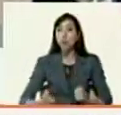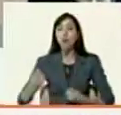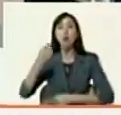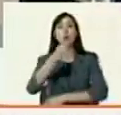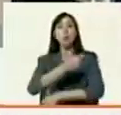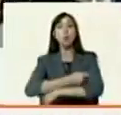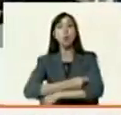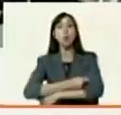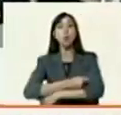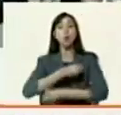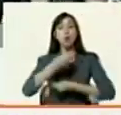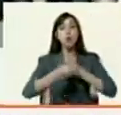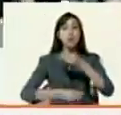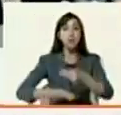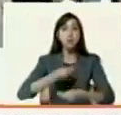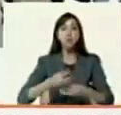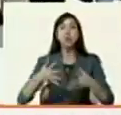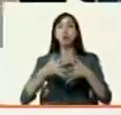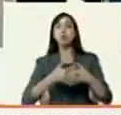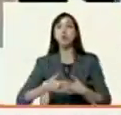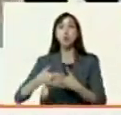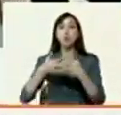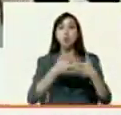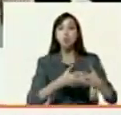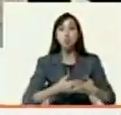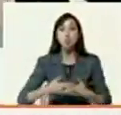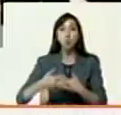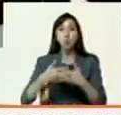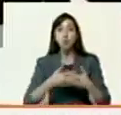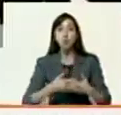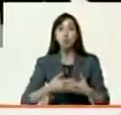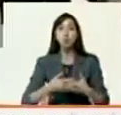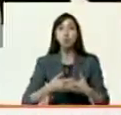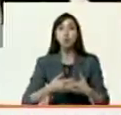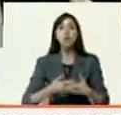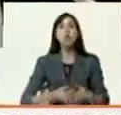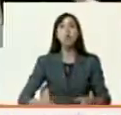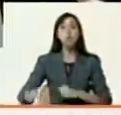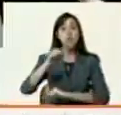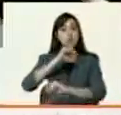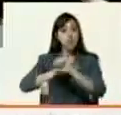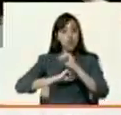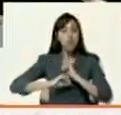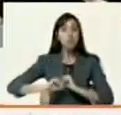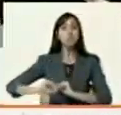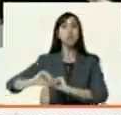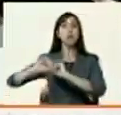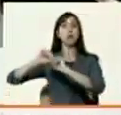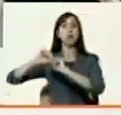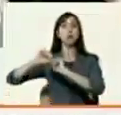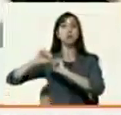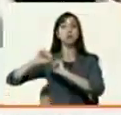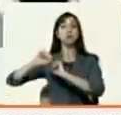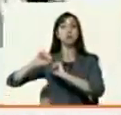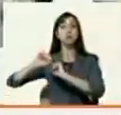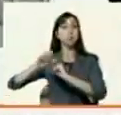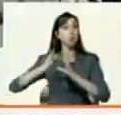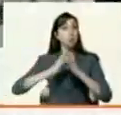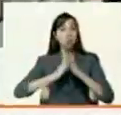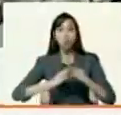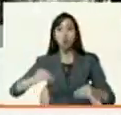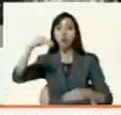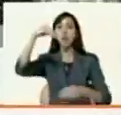por los Estados Unidos y, por supuesto, para rechazar esta injerencia